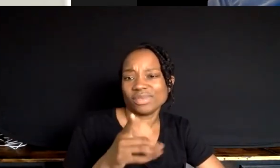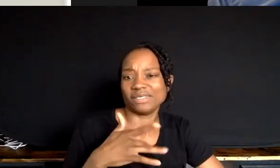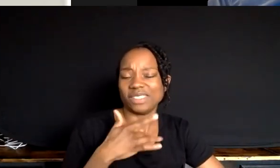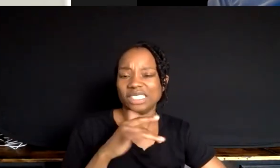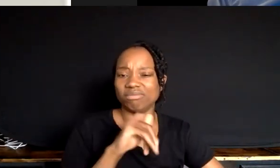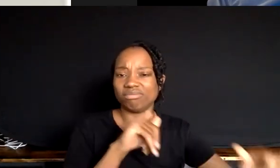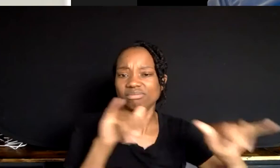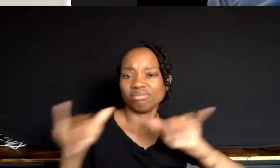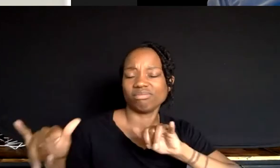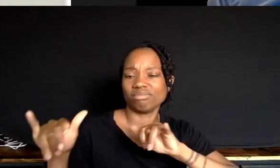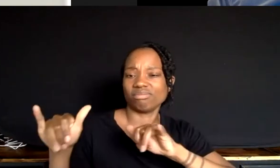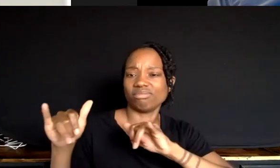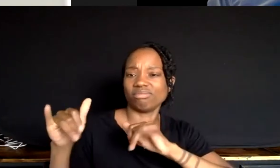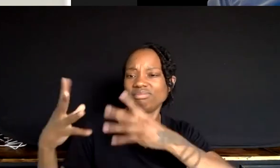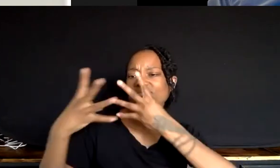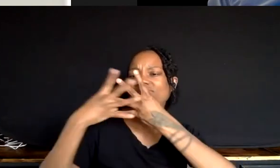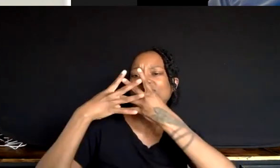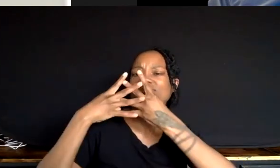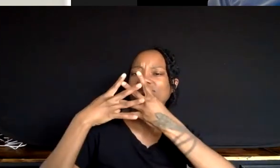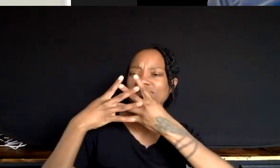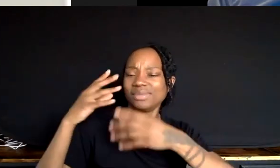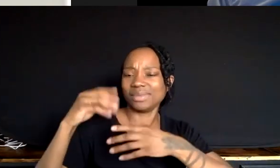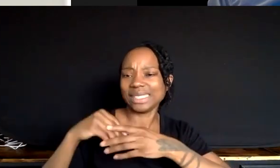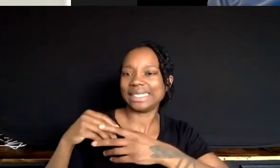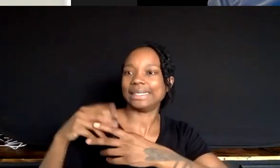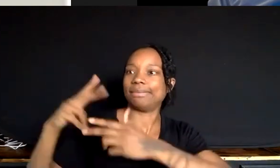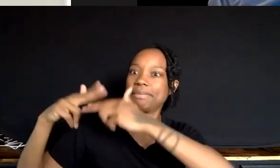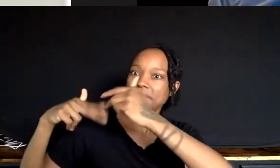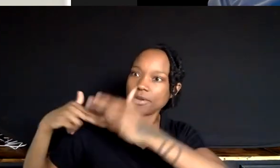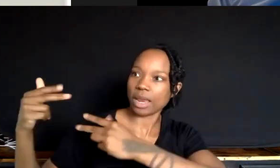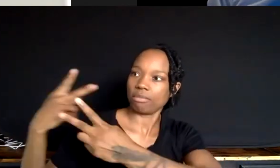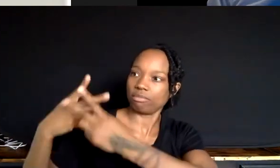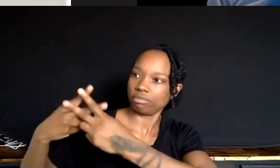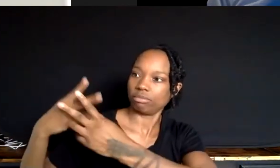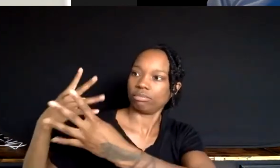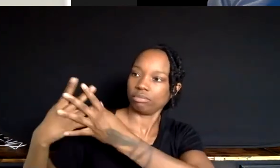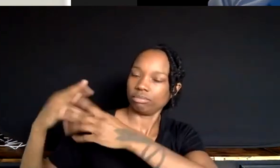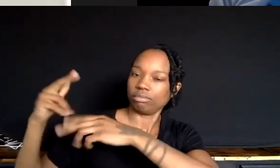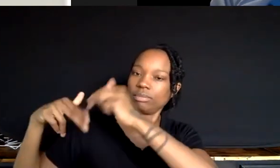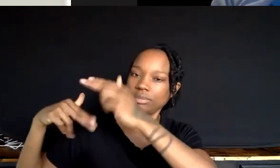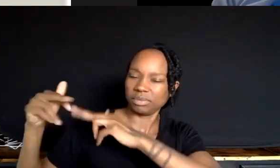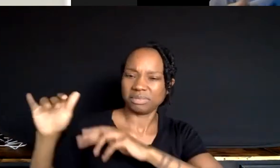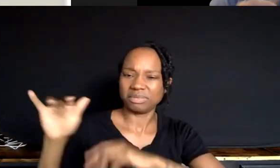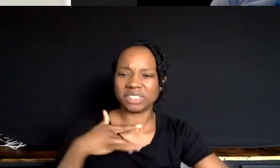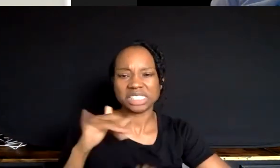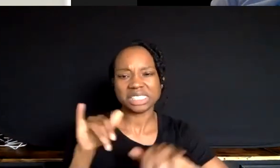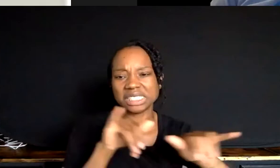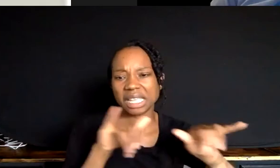que te hace sentir que estás encarcelada en cárceles y prisiones,